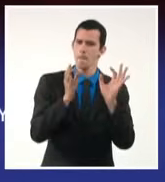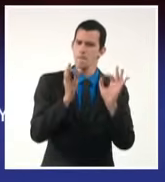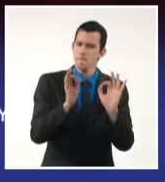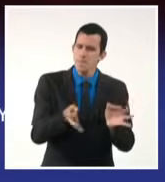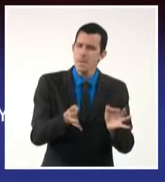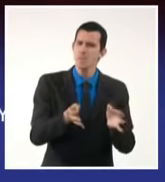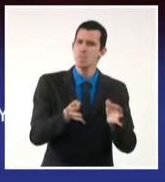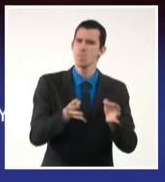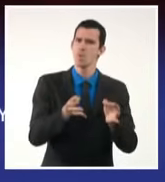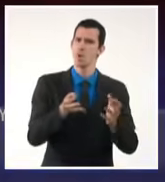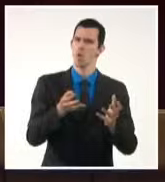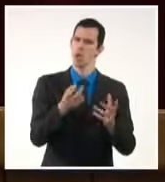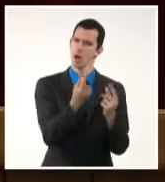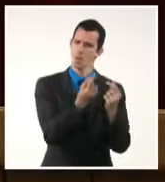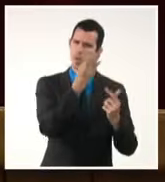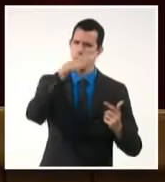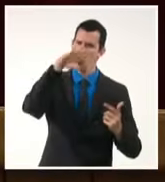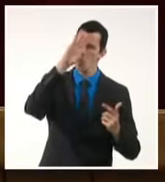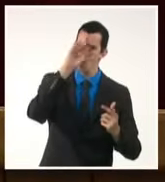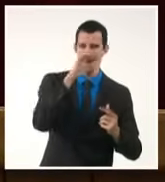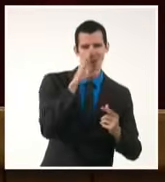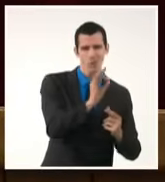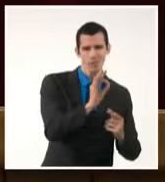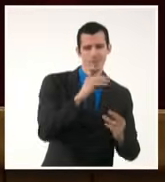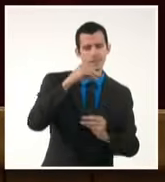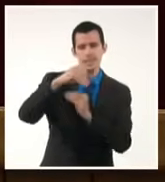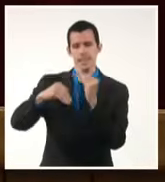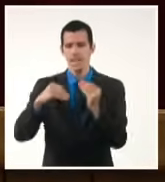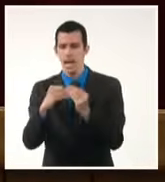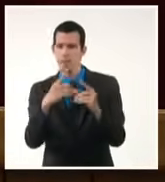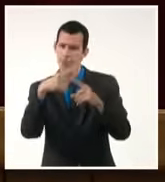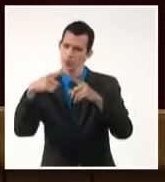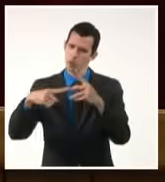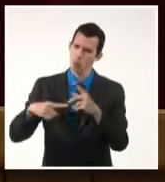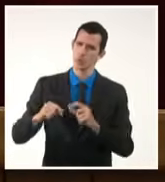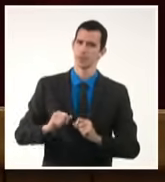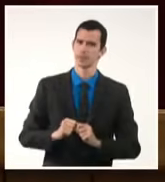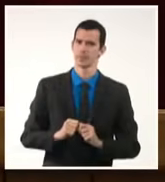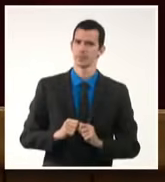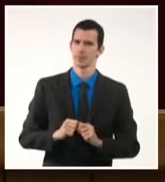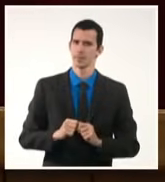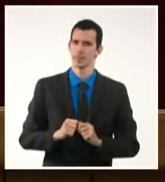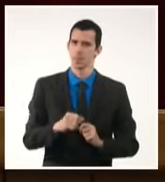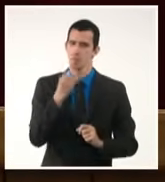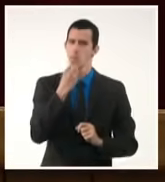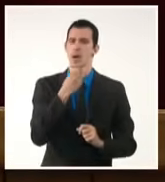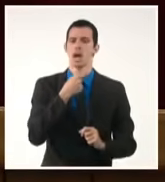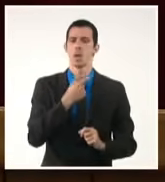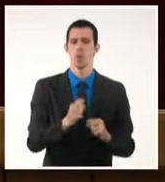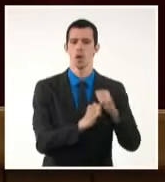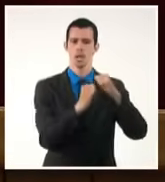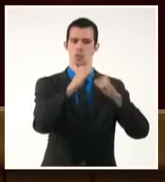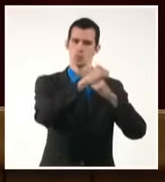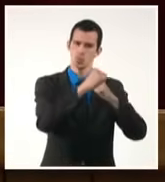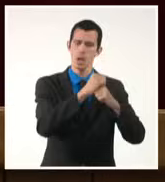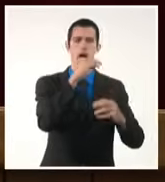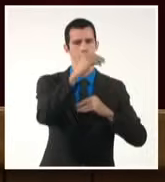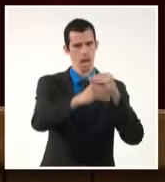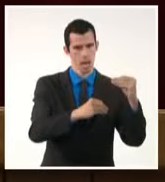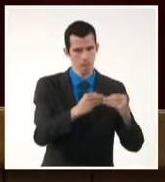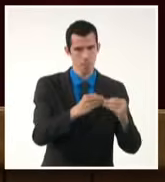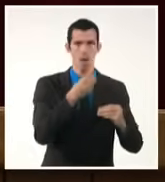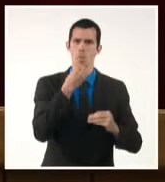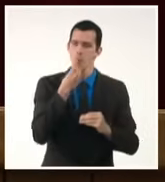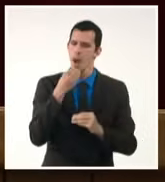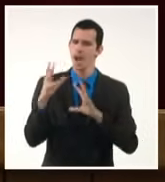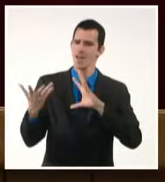cubana. Corregir profundas distorsiones y desviaciones estructurales que lastran el desempeño económico